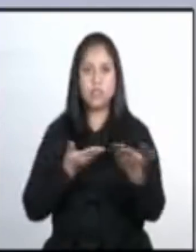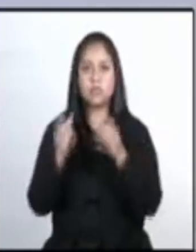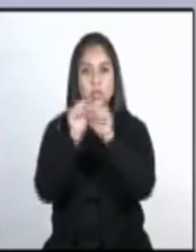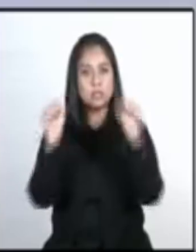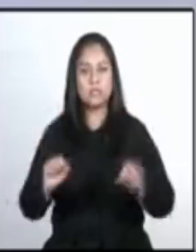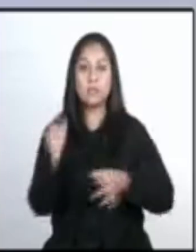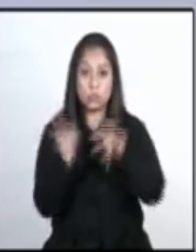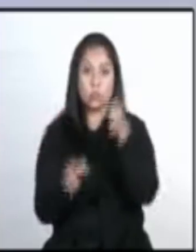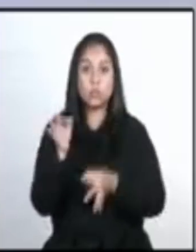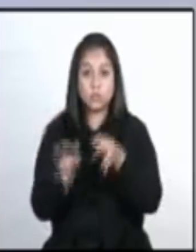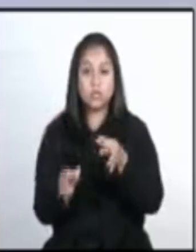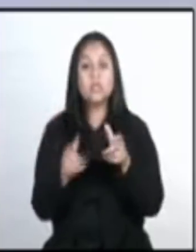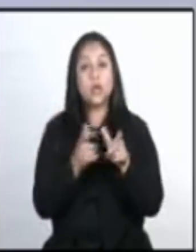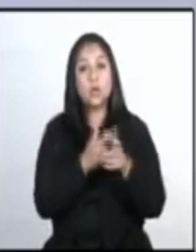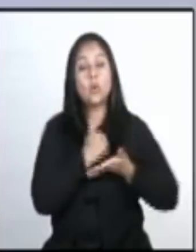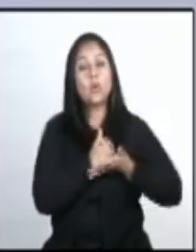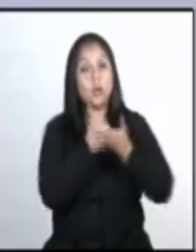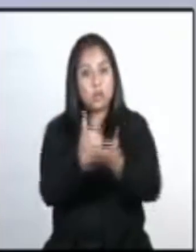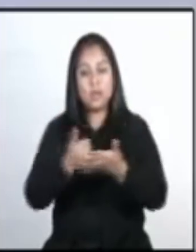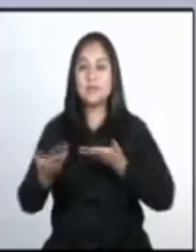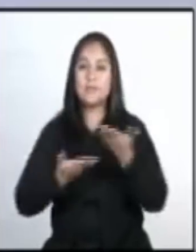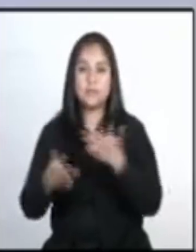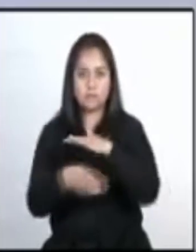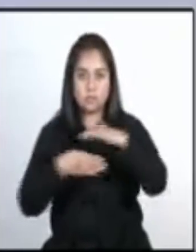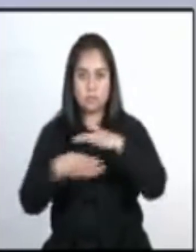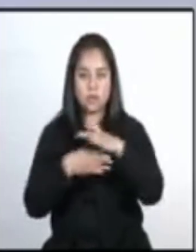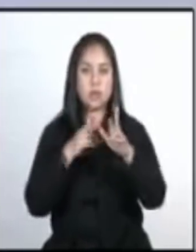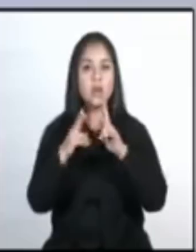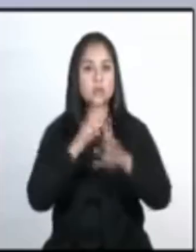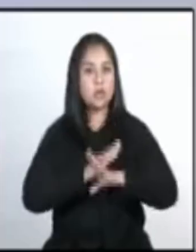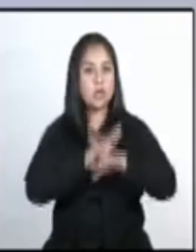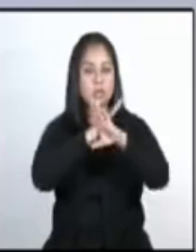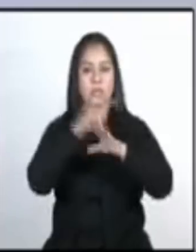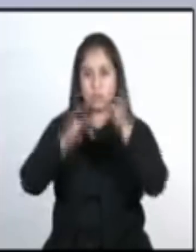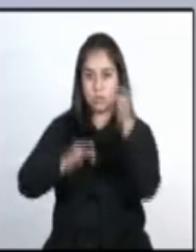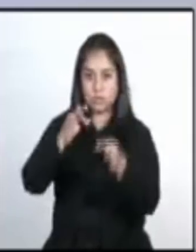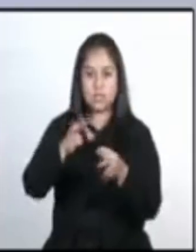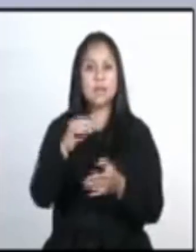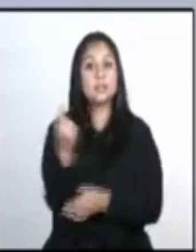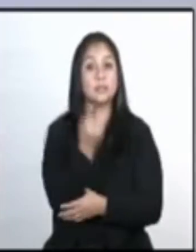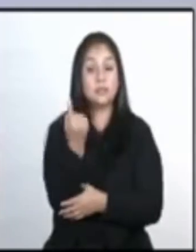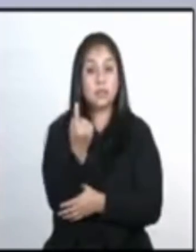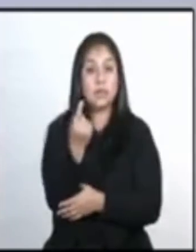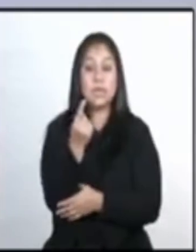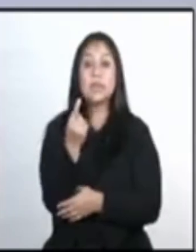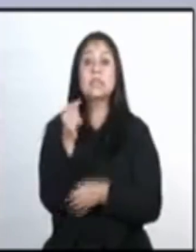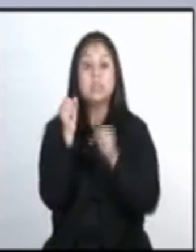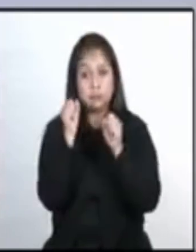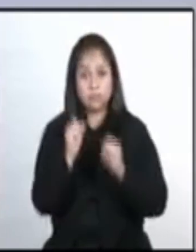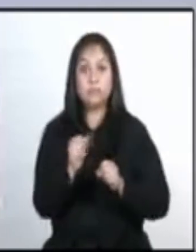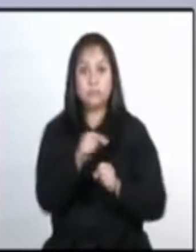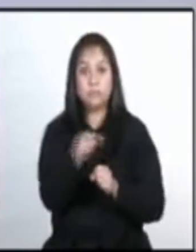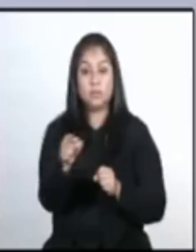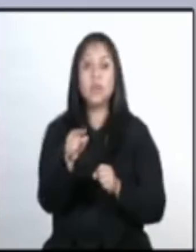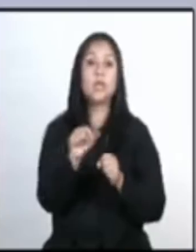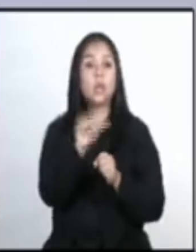justicia con la prestación de servicios básicos en relación a las garantías judiciales esenciales, indispensables y aquellas